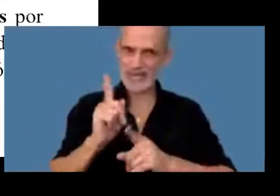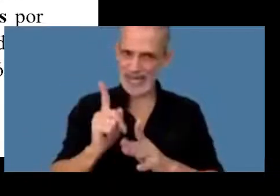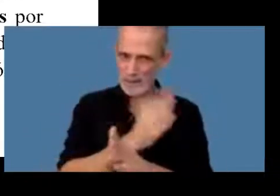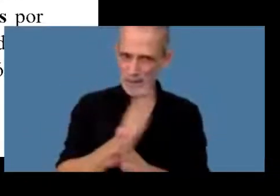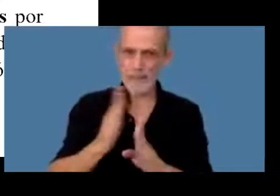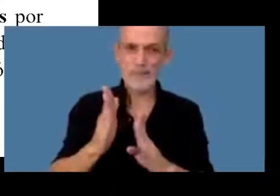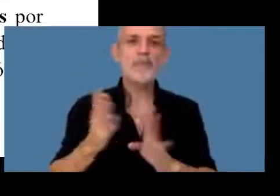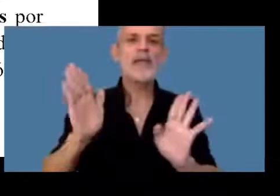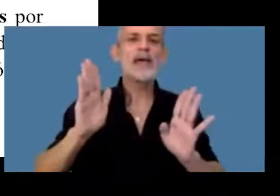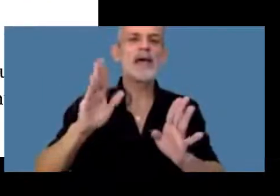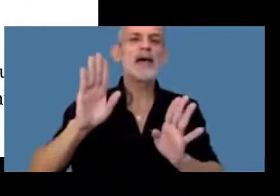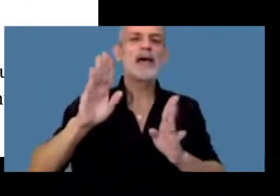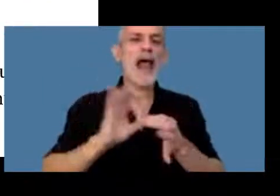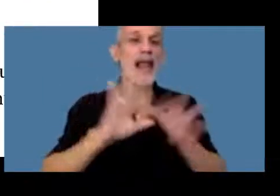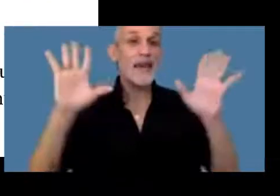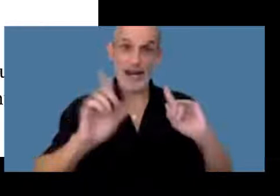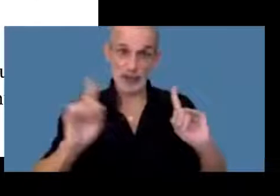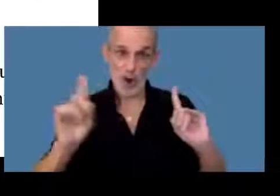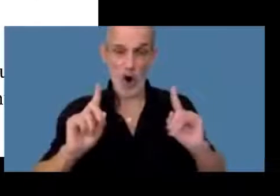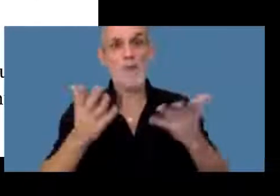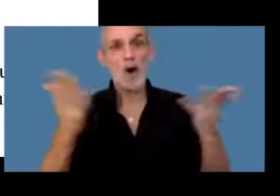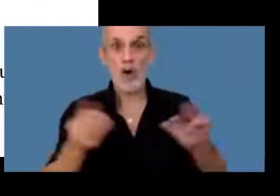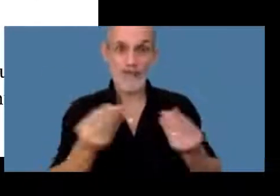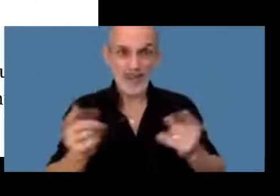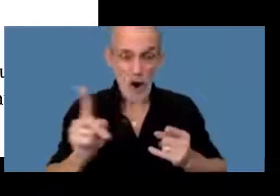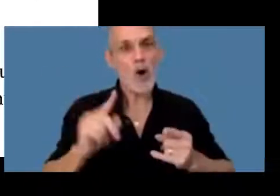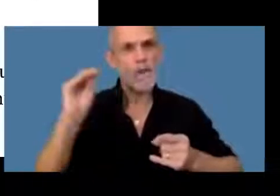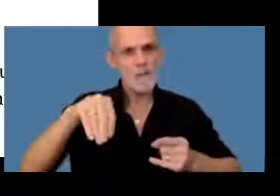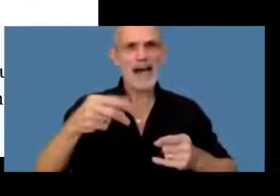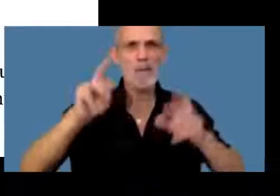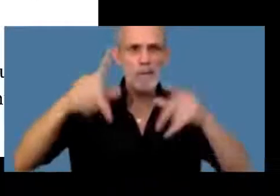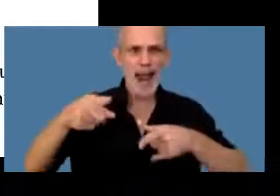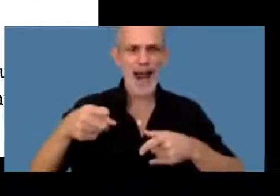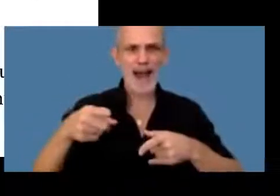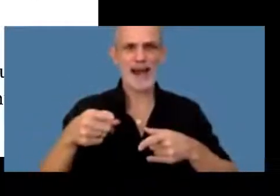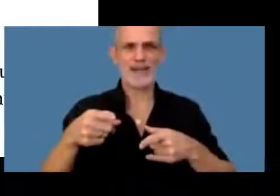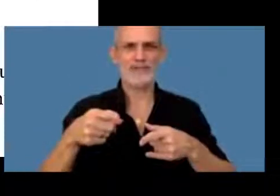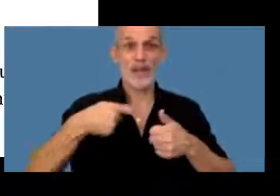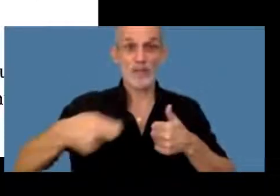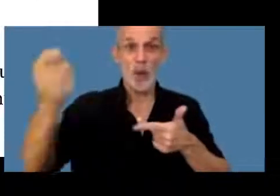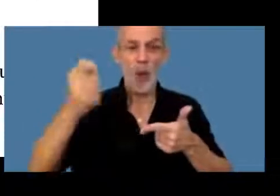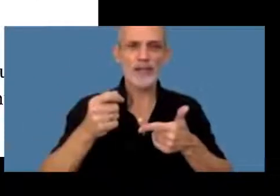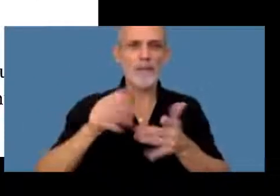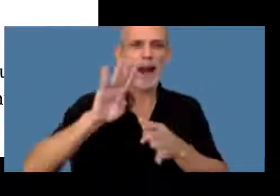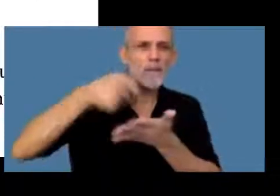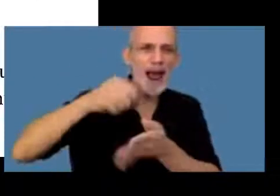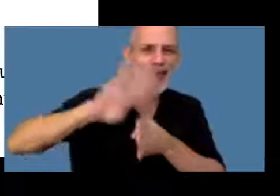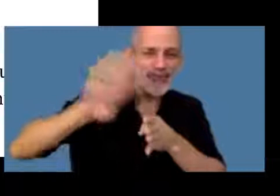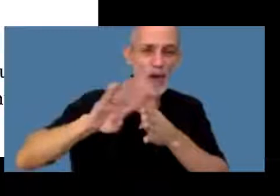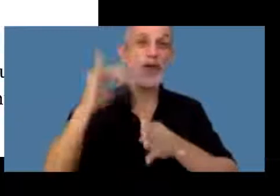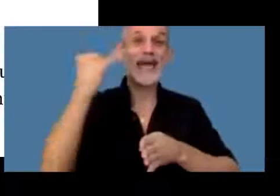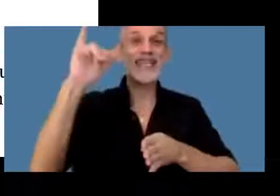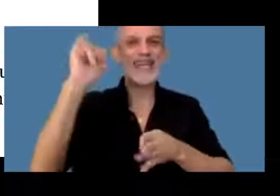de liberación. Pero no termina ahí. Este plan, para regularizar el saldo de deuda,